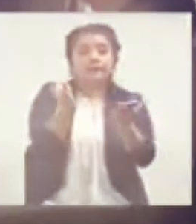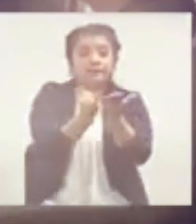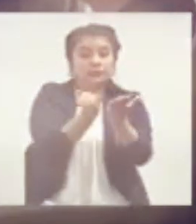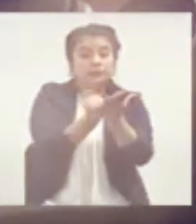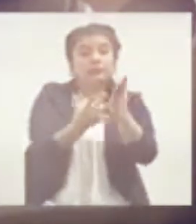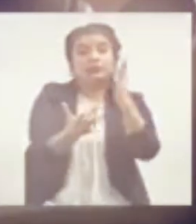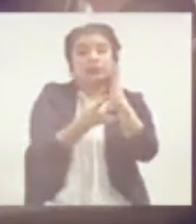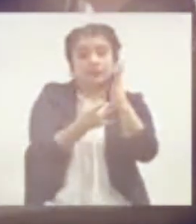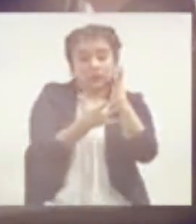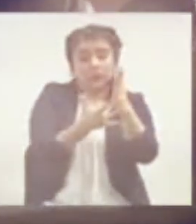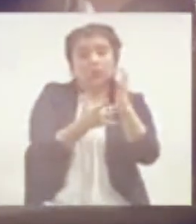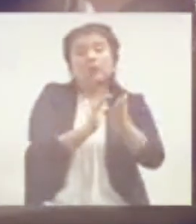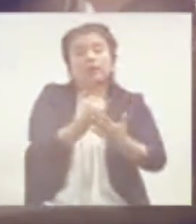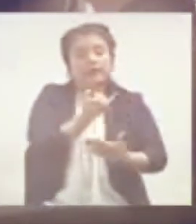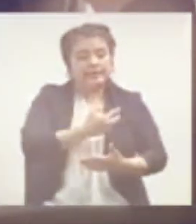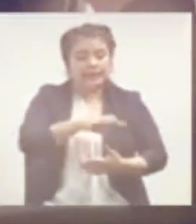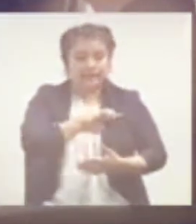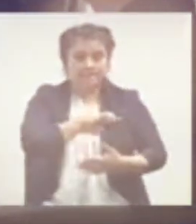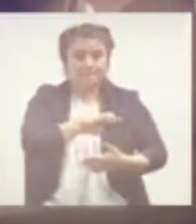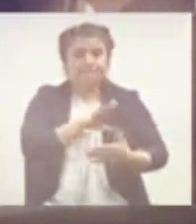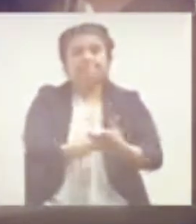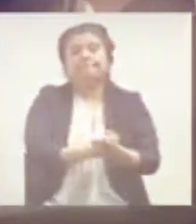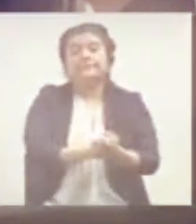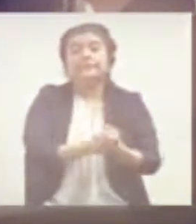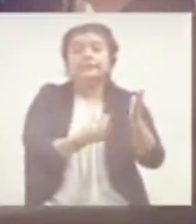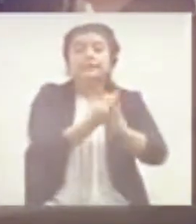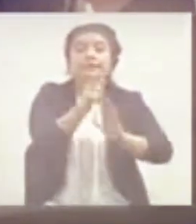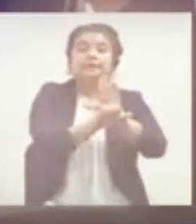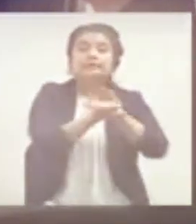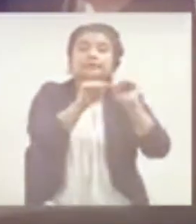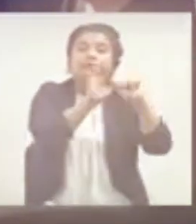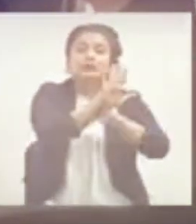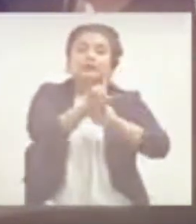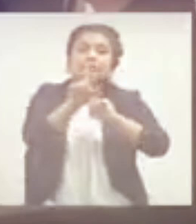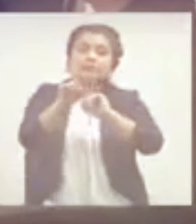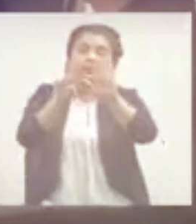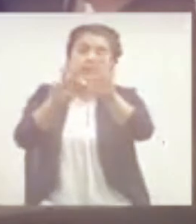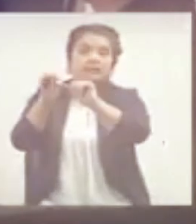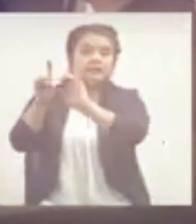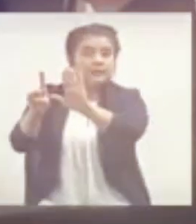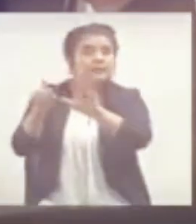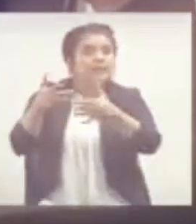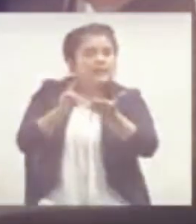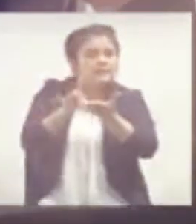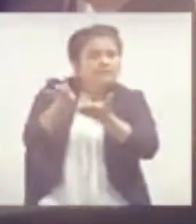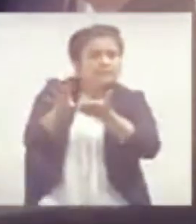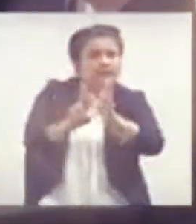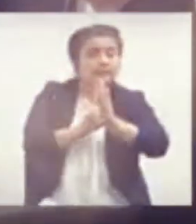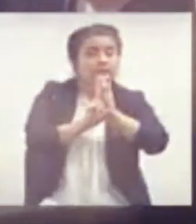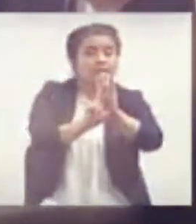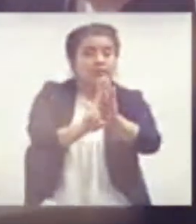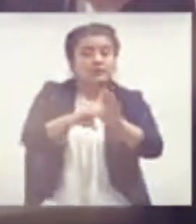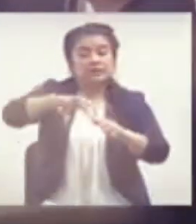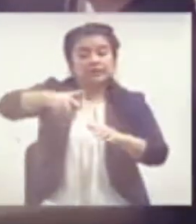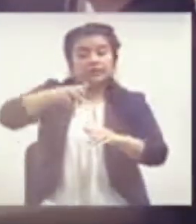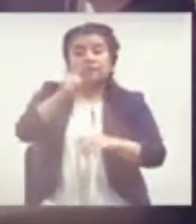Técnico de Capacitación y Productividad, INTECAP. La iniciativa de ley 6156, el proponer la eliminación de la representatividad del sector